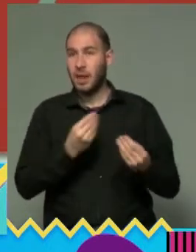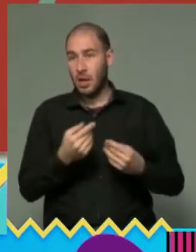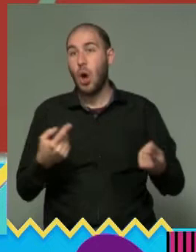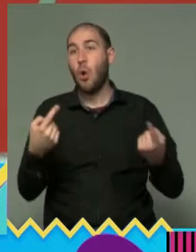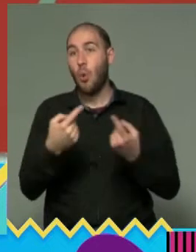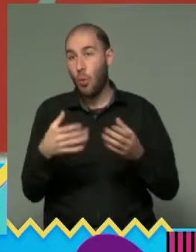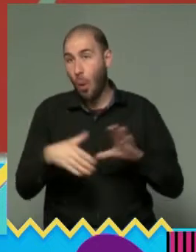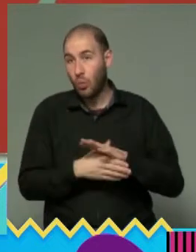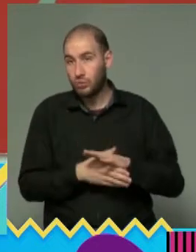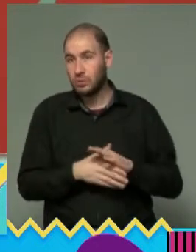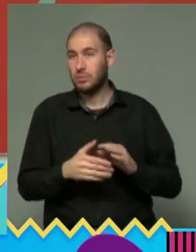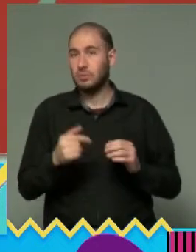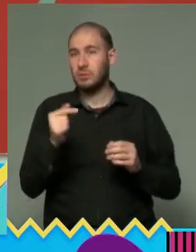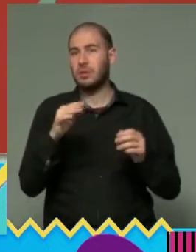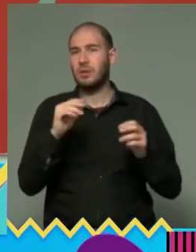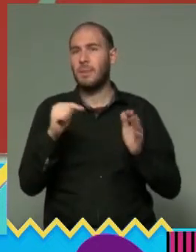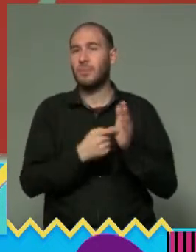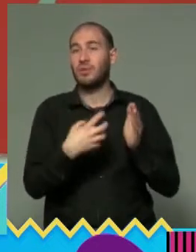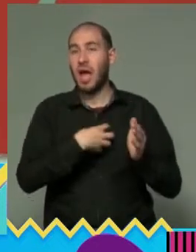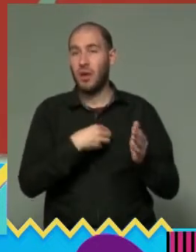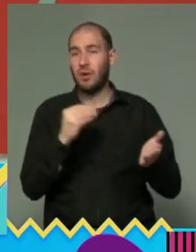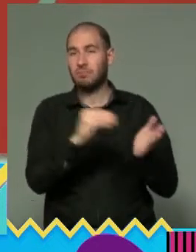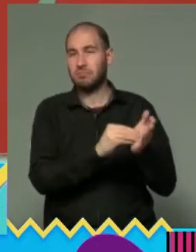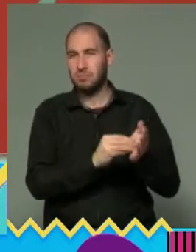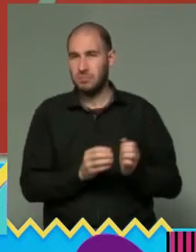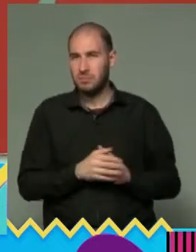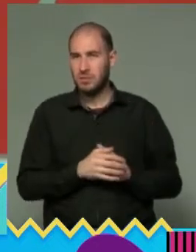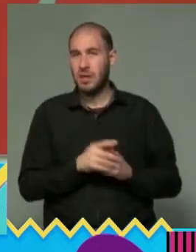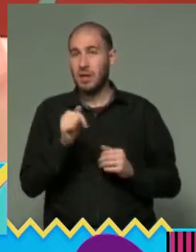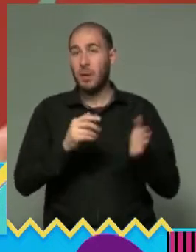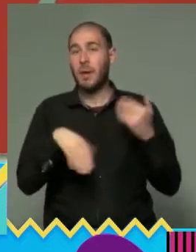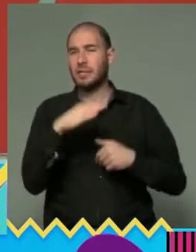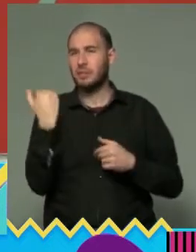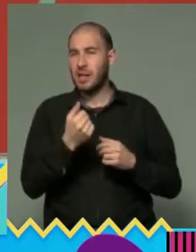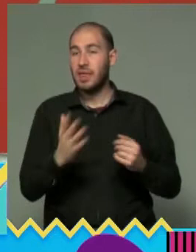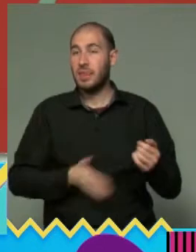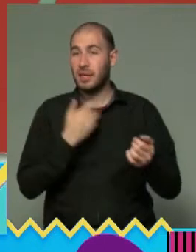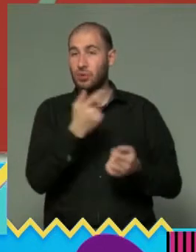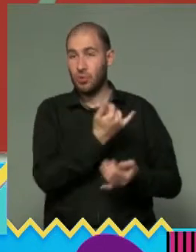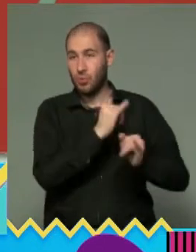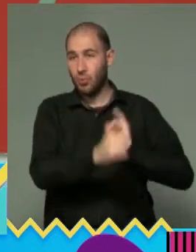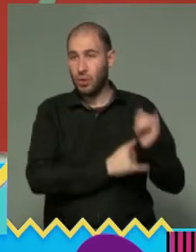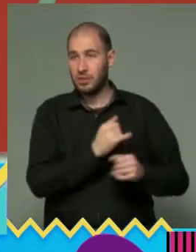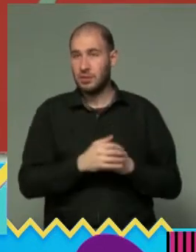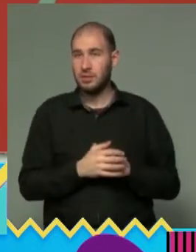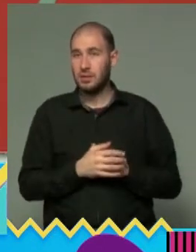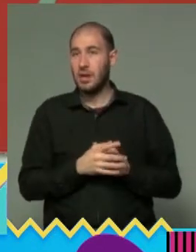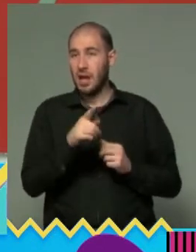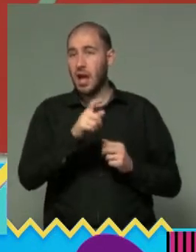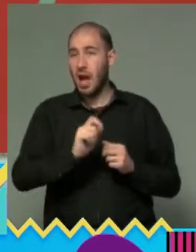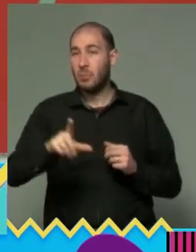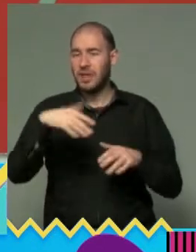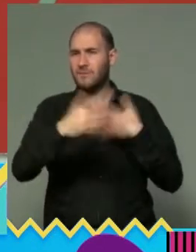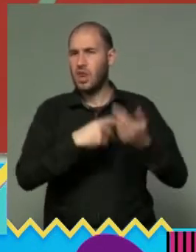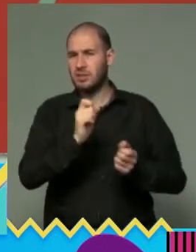justamente poder instalar este ítem aula. Creo que eso es lo principal. El director recién dijo, general de escuelas, que se han aumentado los